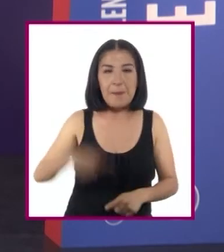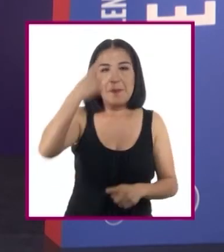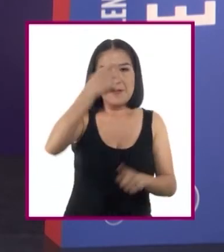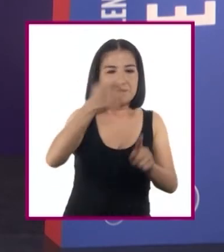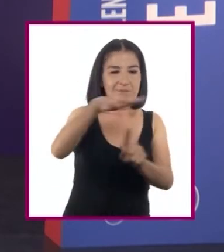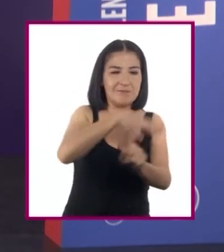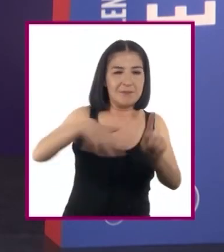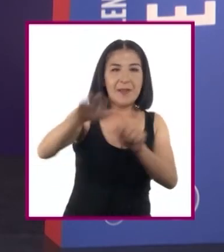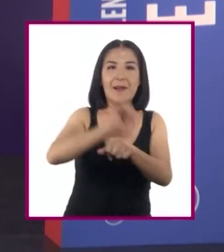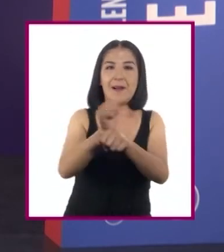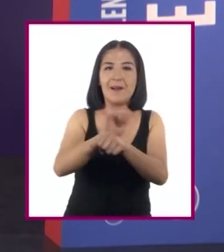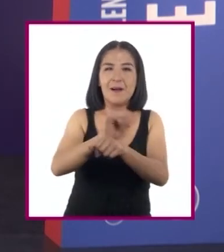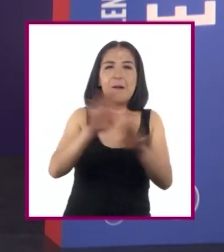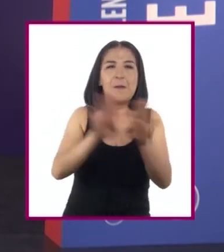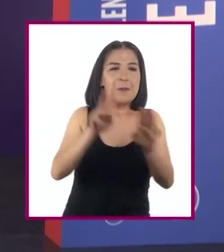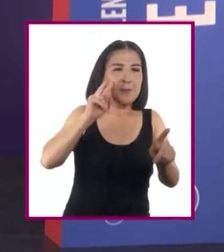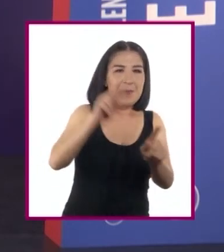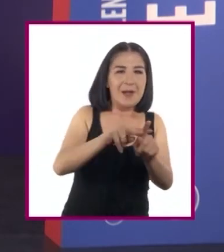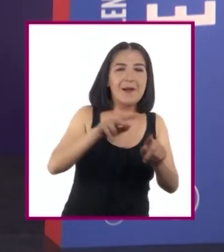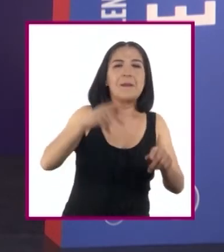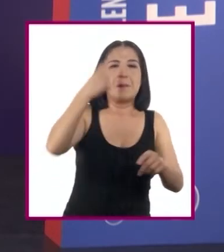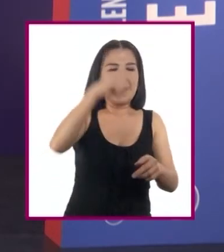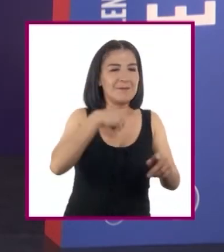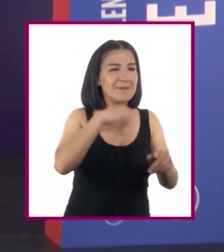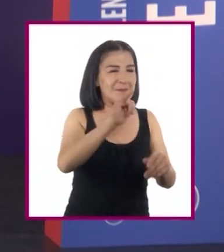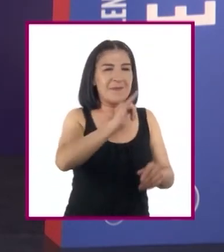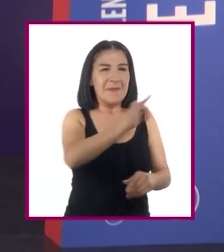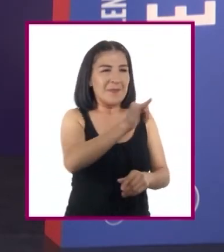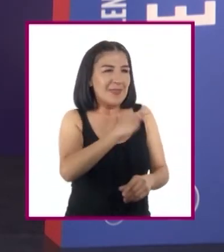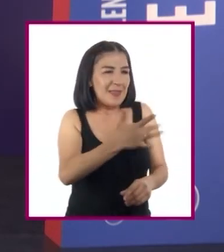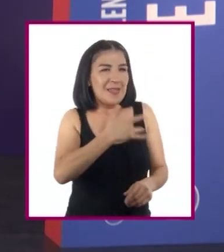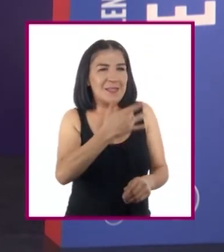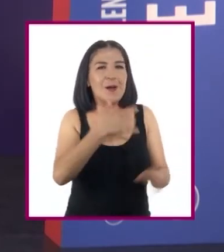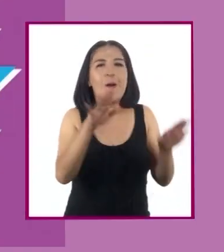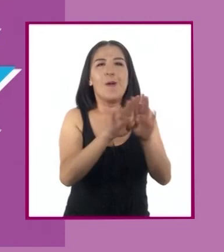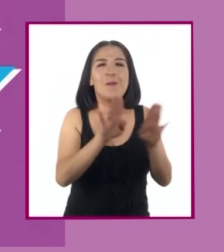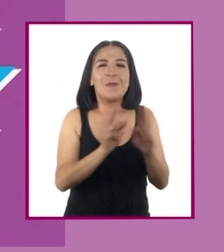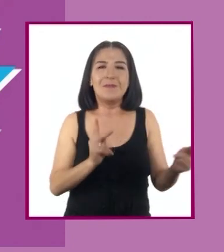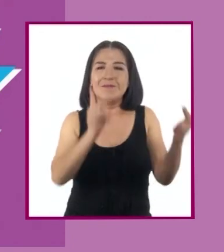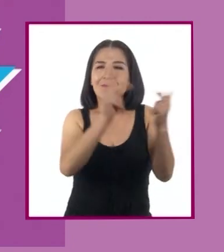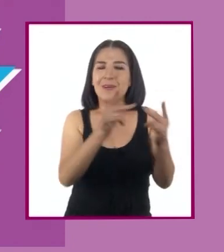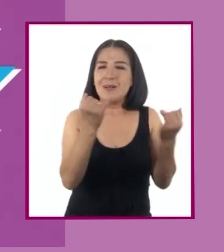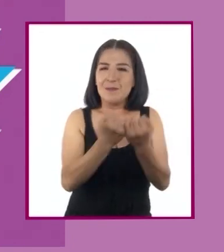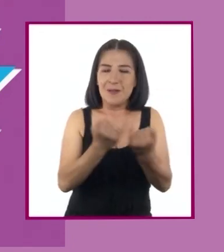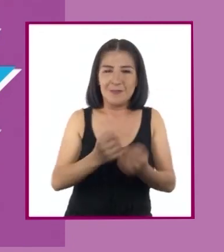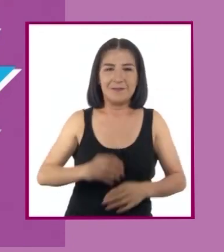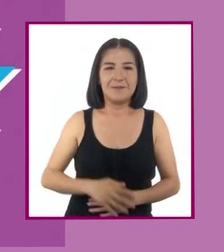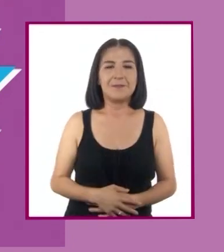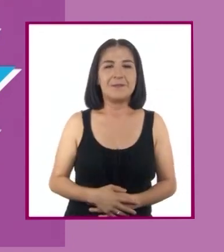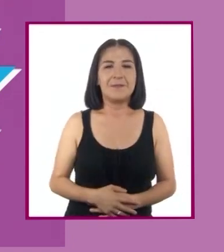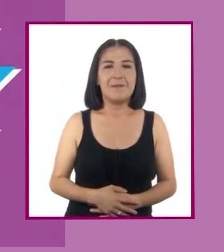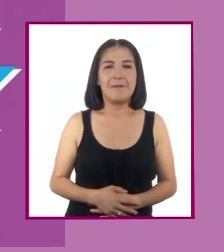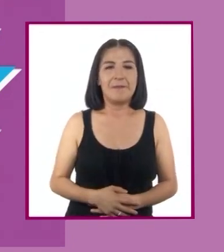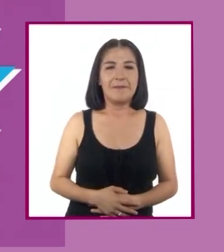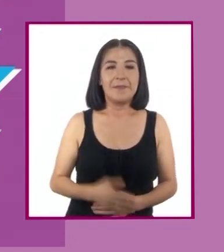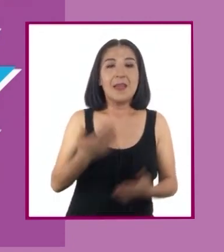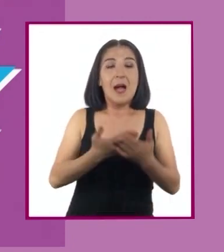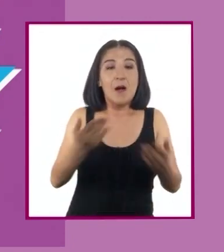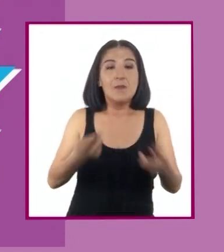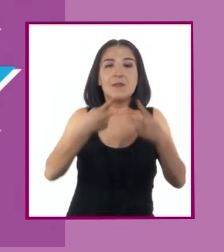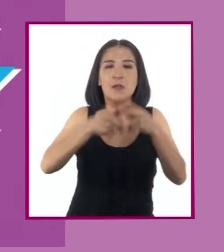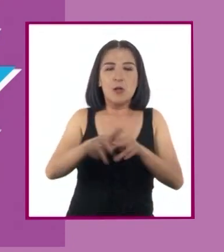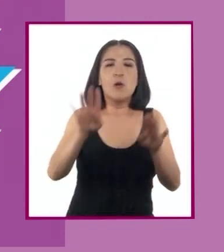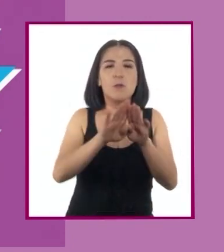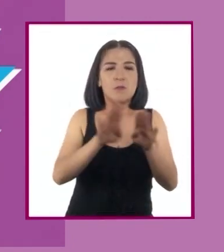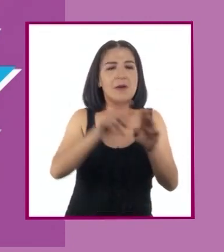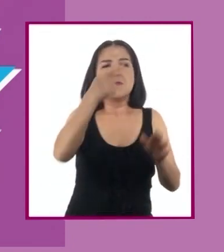personajes de modo que podamos identificarnos con ellos y crear empatía. A continuación, les recomiendo